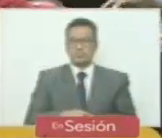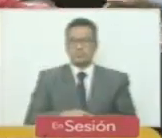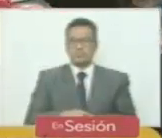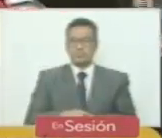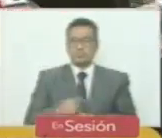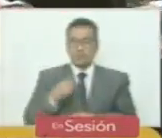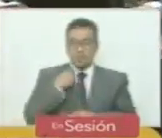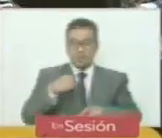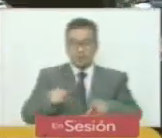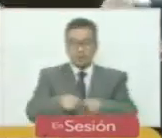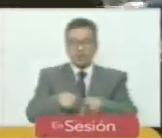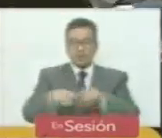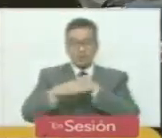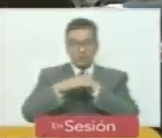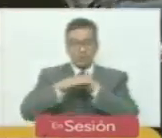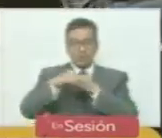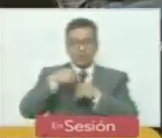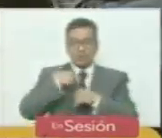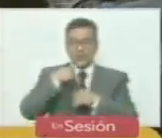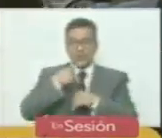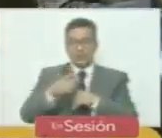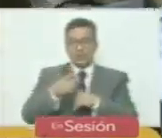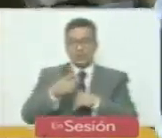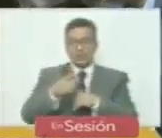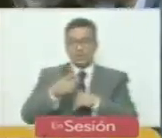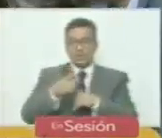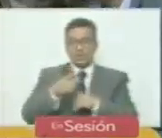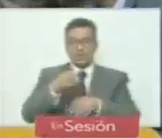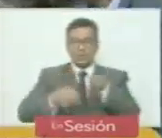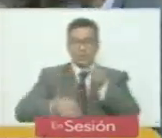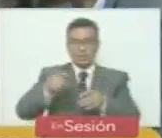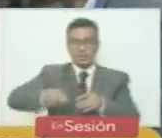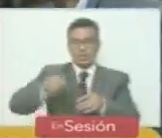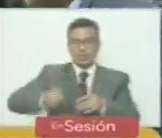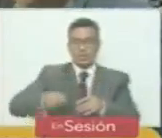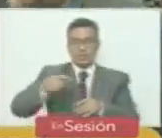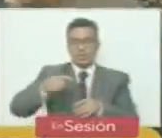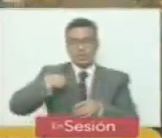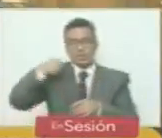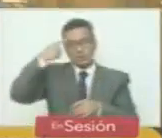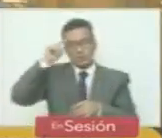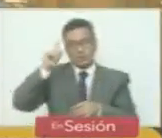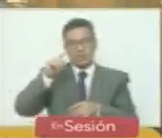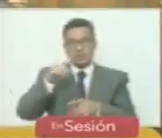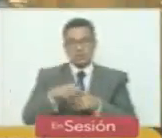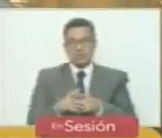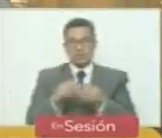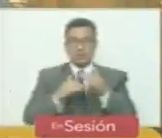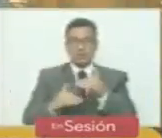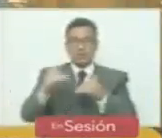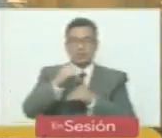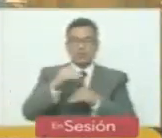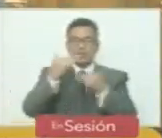Debemos igualmente decir que el tema del sometimiento a la justicia argentina pareciera un tema prácticamente superado